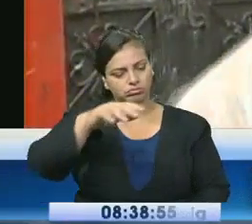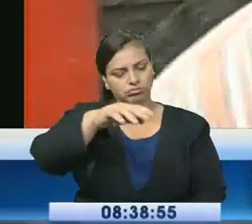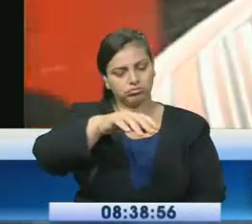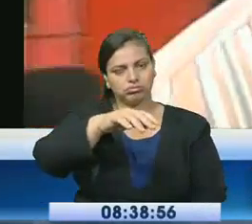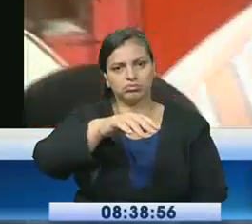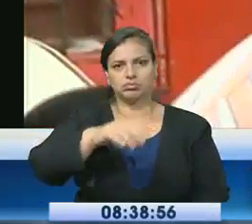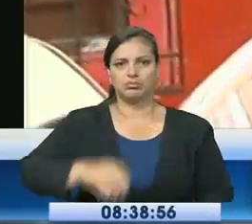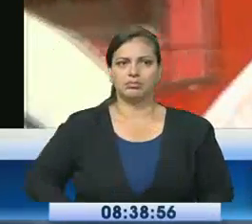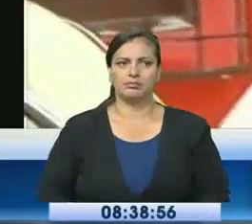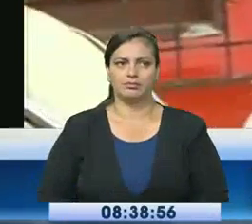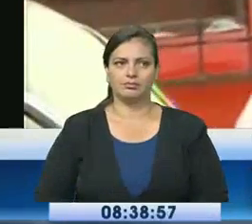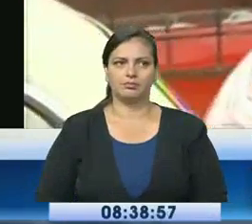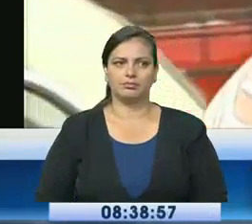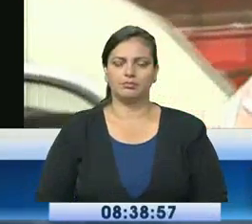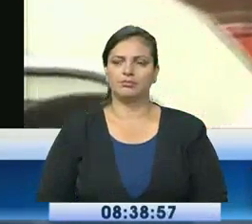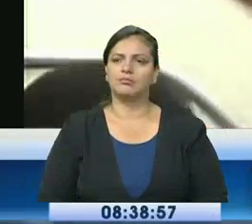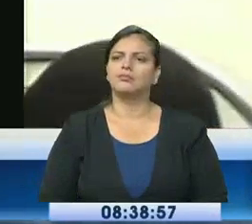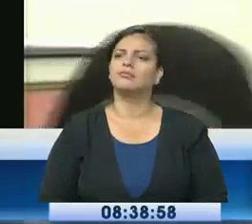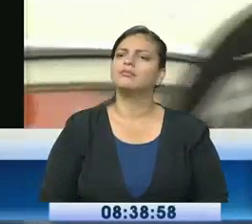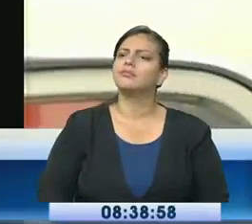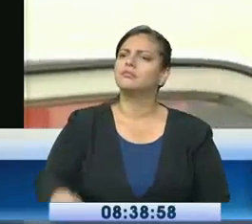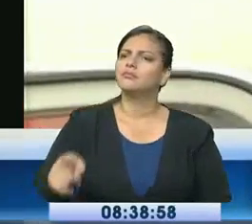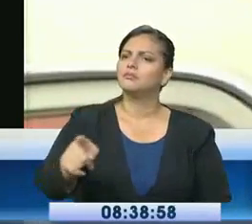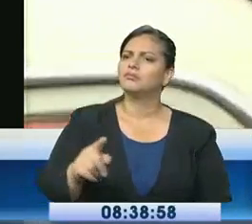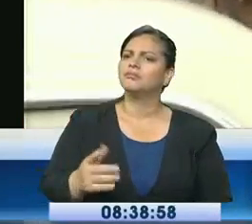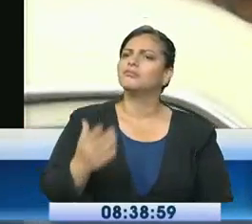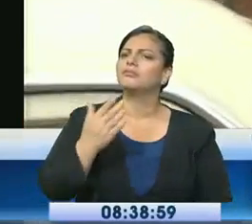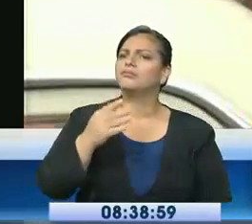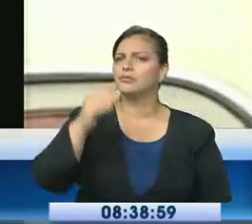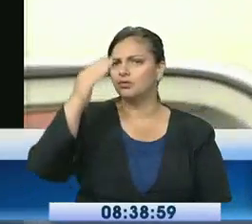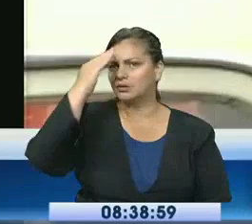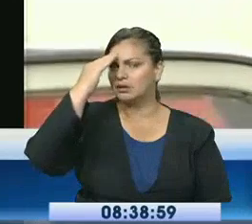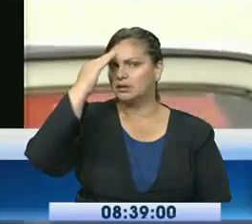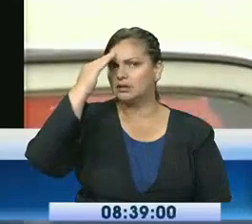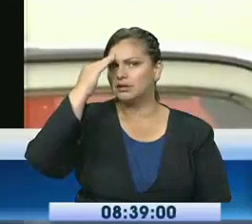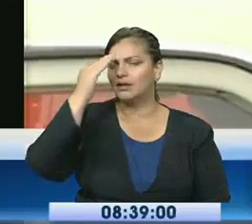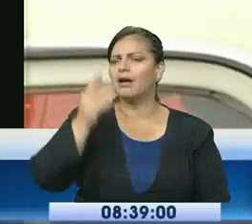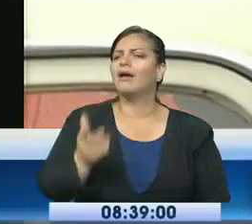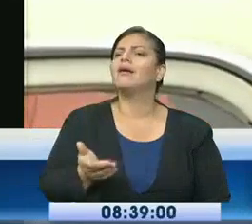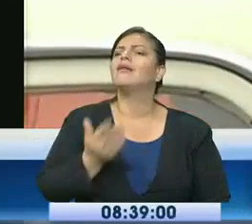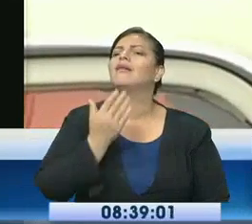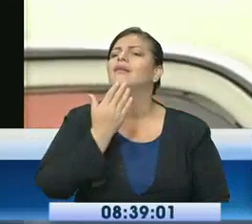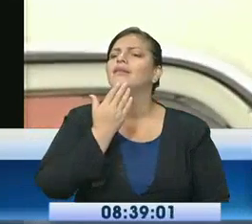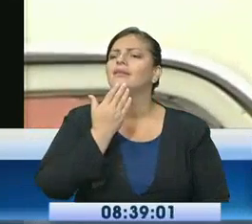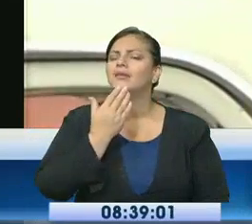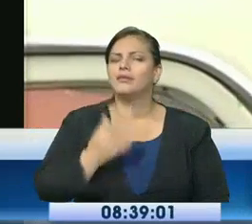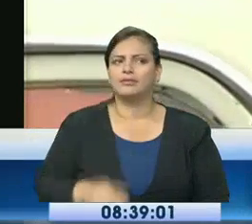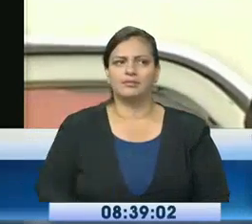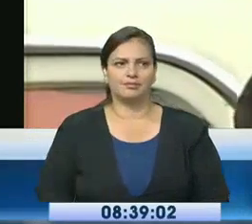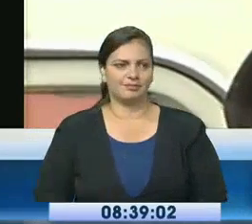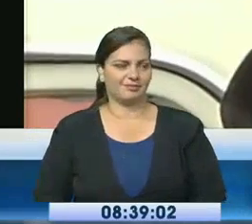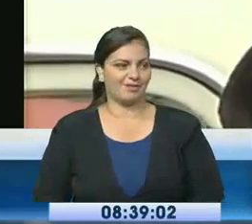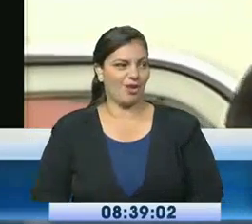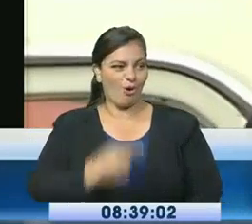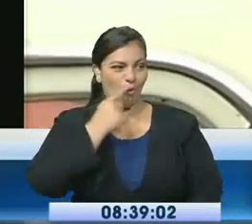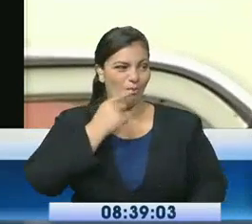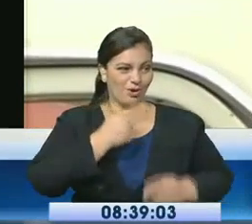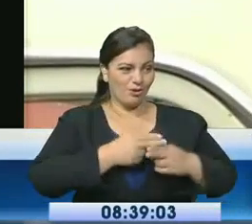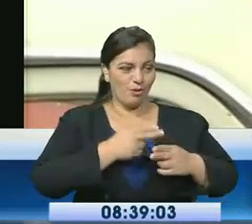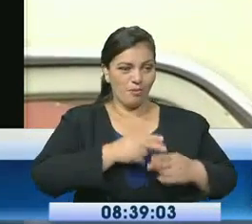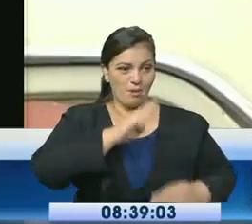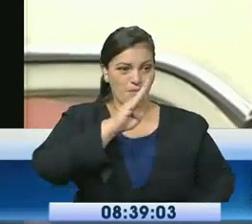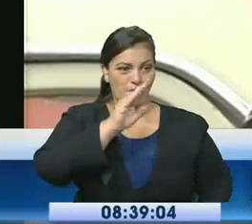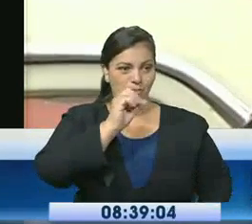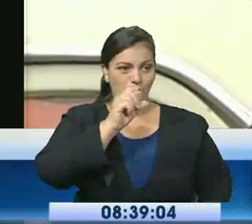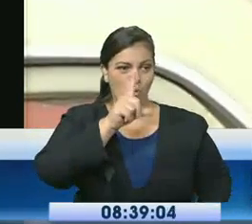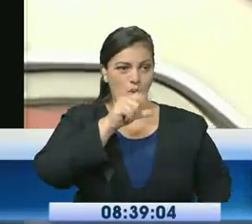al otro vecino y le dice, oiga, no va a haber agua el día domingo. No, don Bolívar es que se despierta aquí temprano y el mal le coge y le dice a todos que coge, ya no va a haber agua. Entonces ya la gente ya